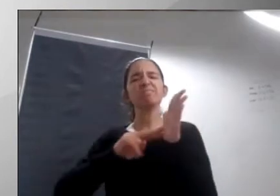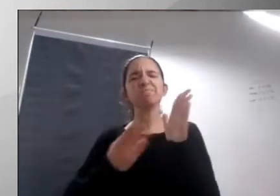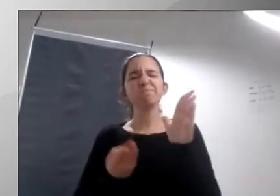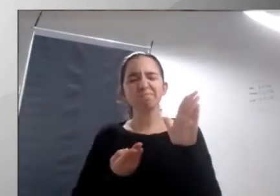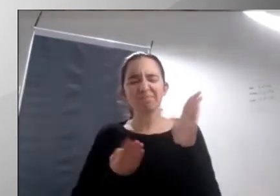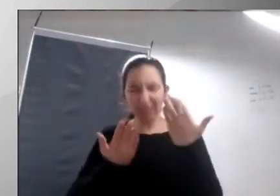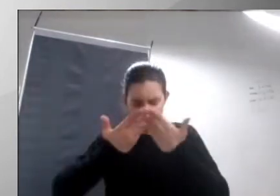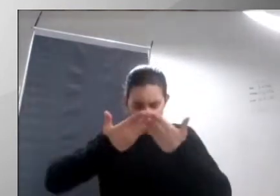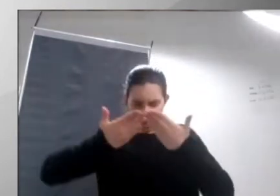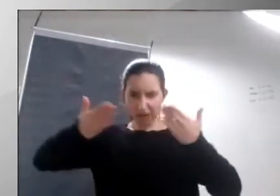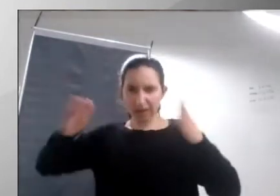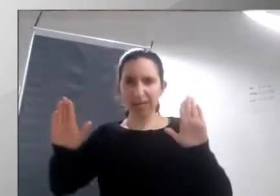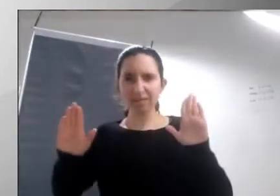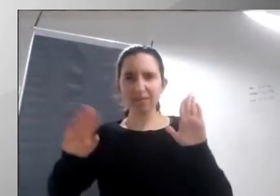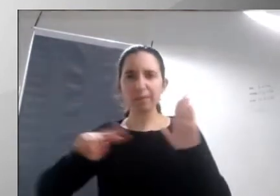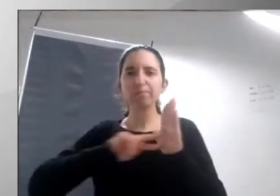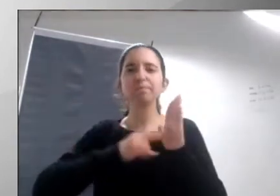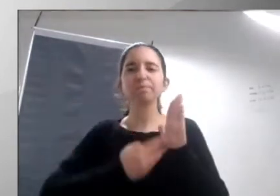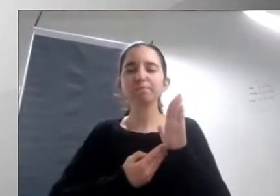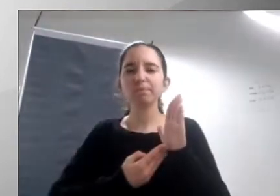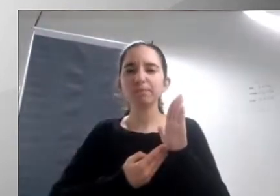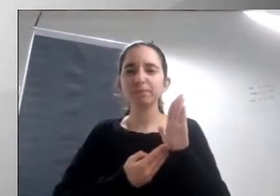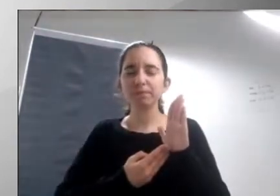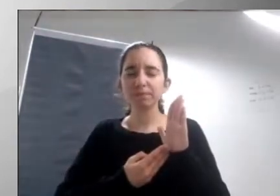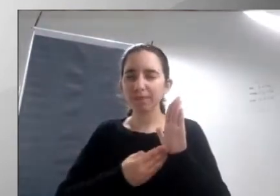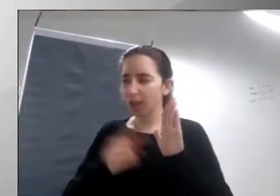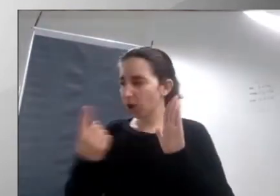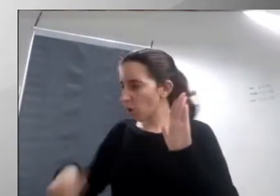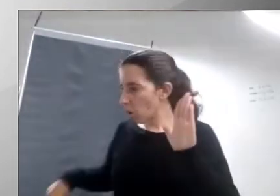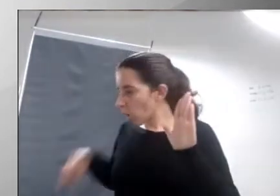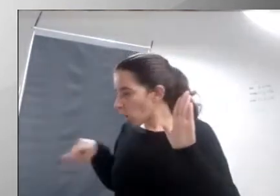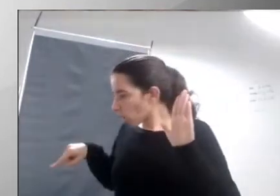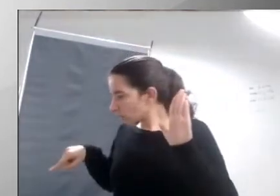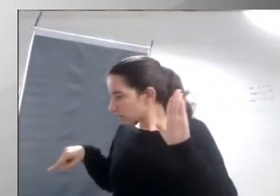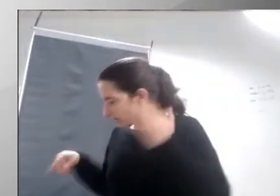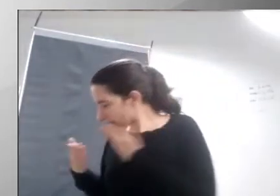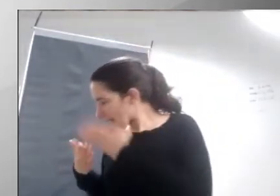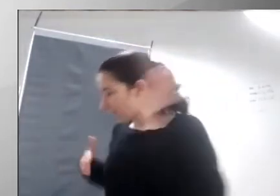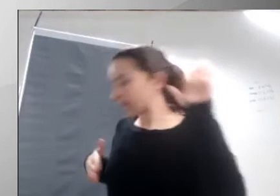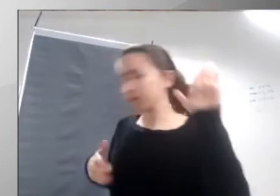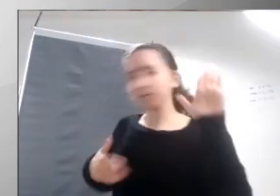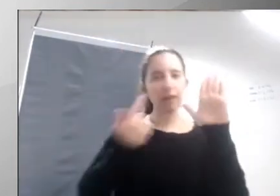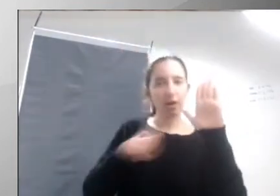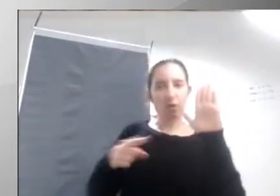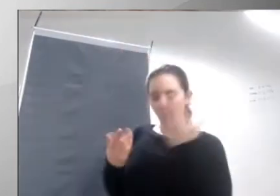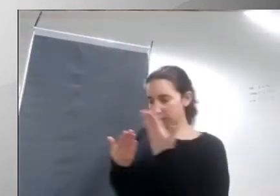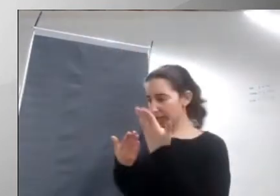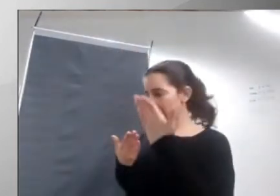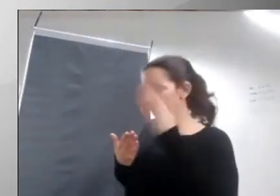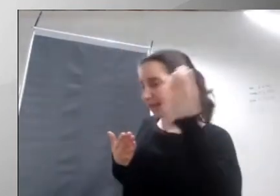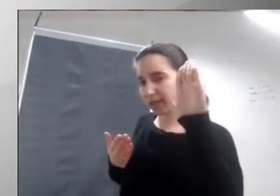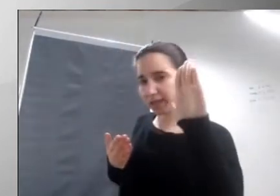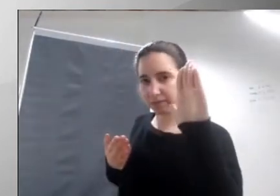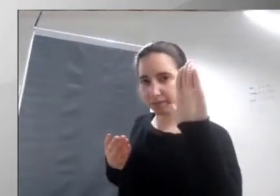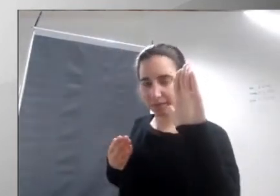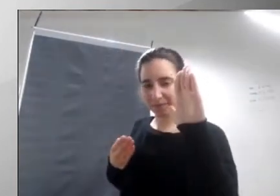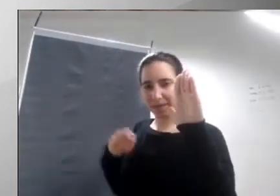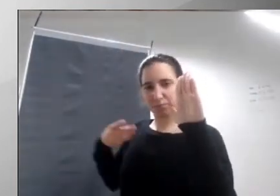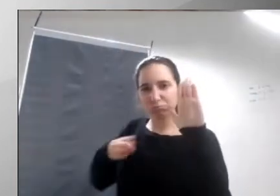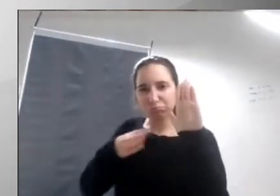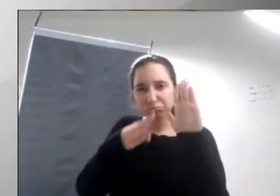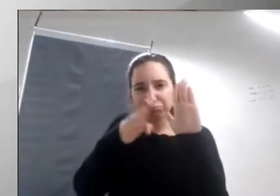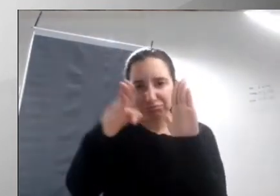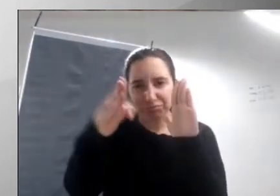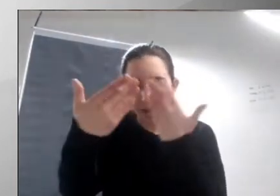absoluto. Es la libertad de, pero no hay libertad de sin libertad para,